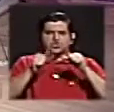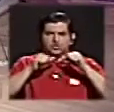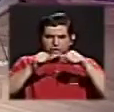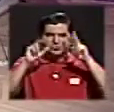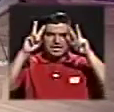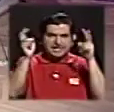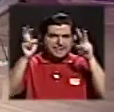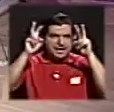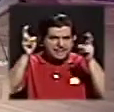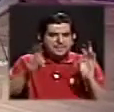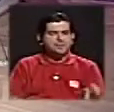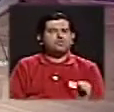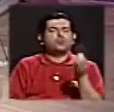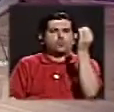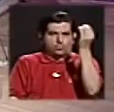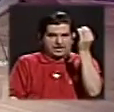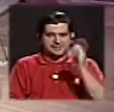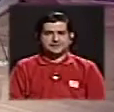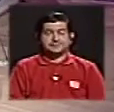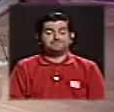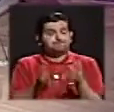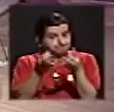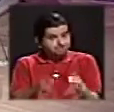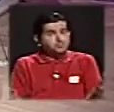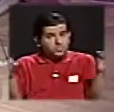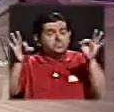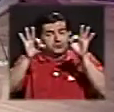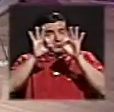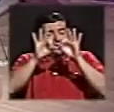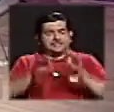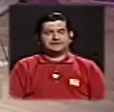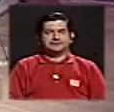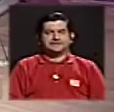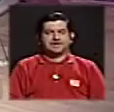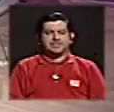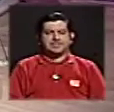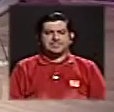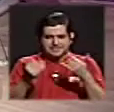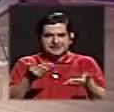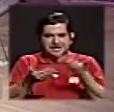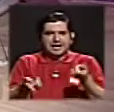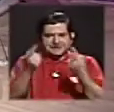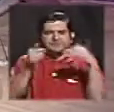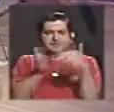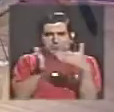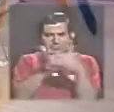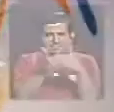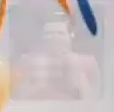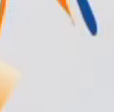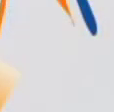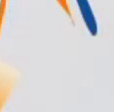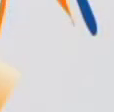retomemos este tema de la juventud porque es fundamental. Muy pronto estaremos de regreso con ustedes.